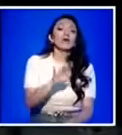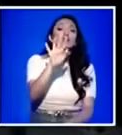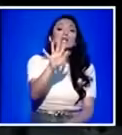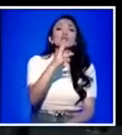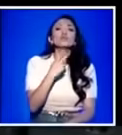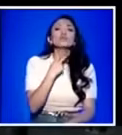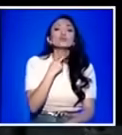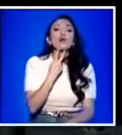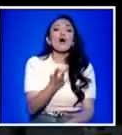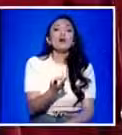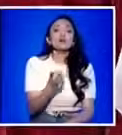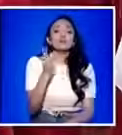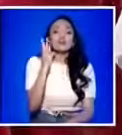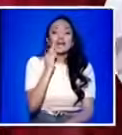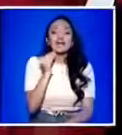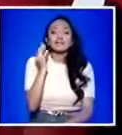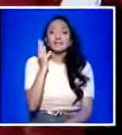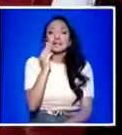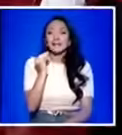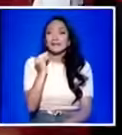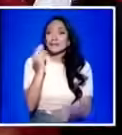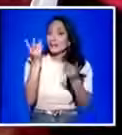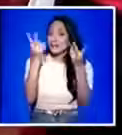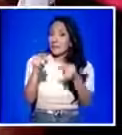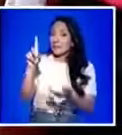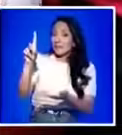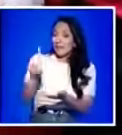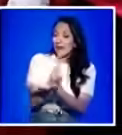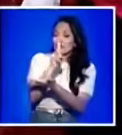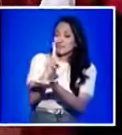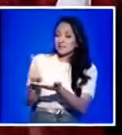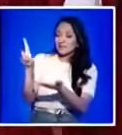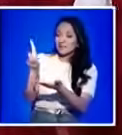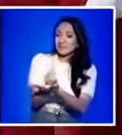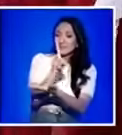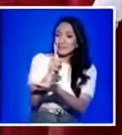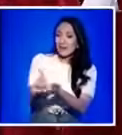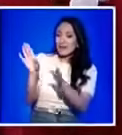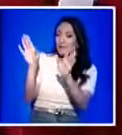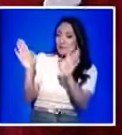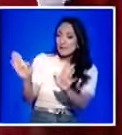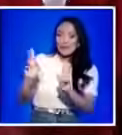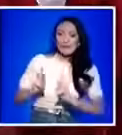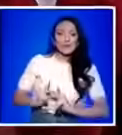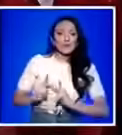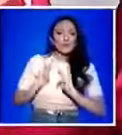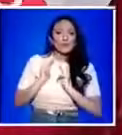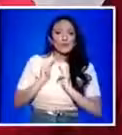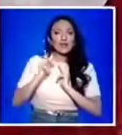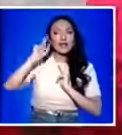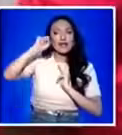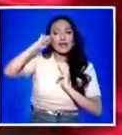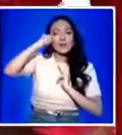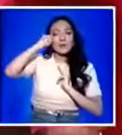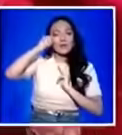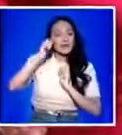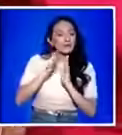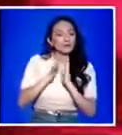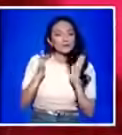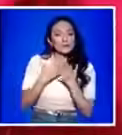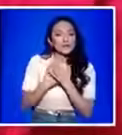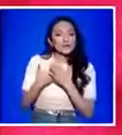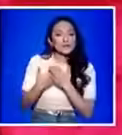experiencia y danzan con la elegancia y entusiasmo de una vida plena, llena de recuerdos, escribiendo